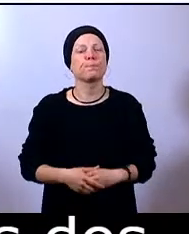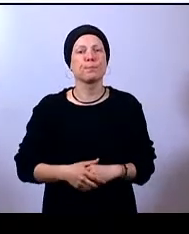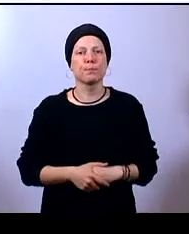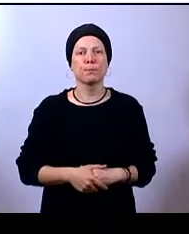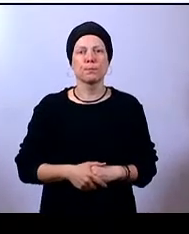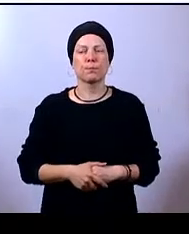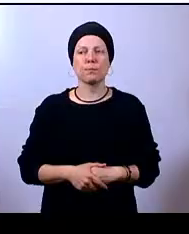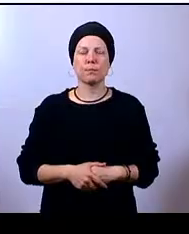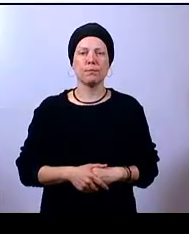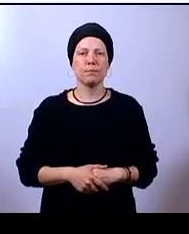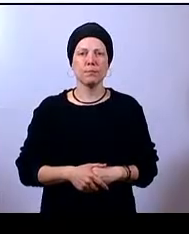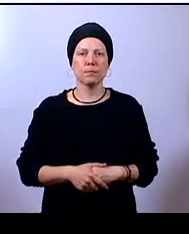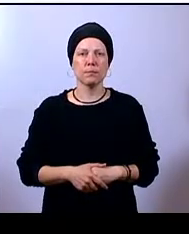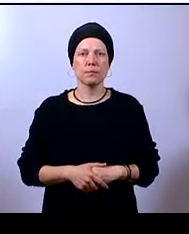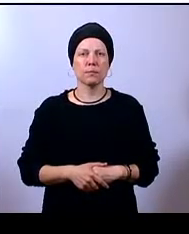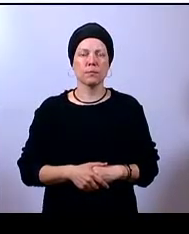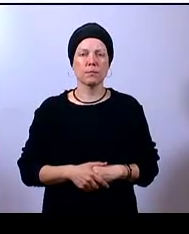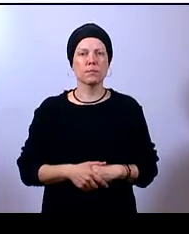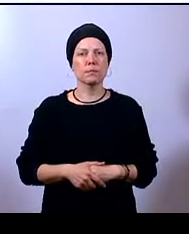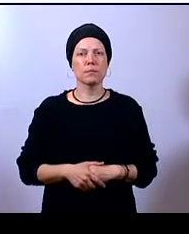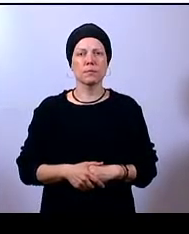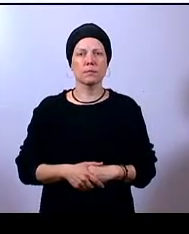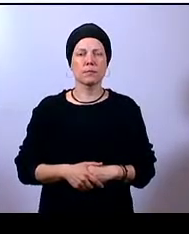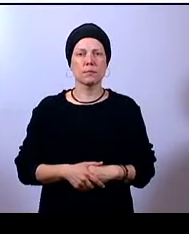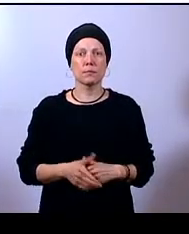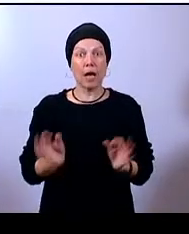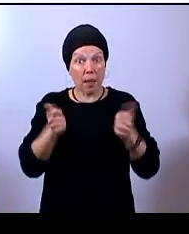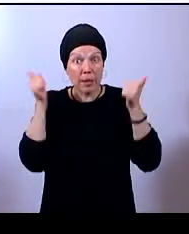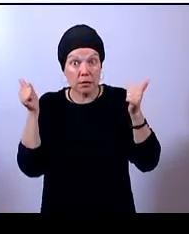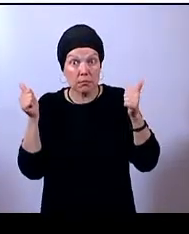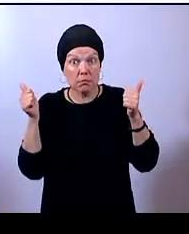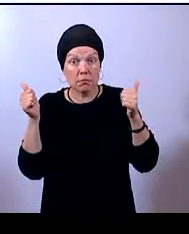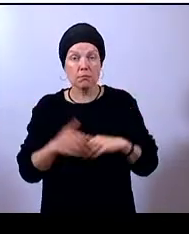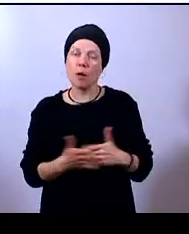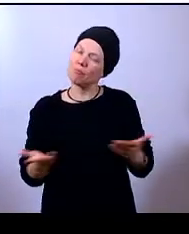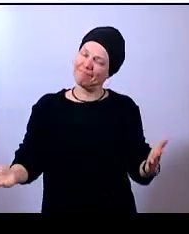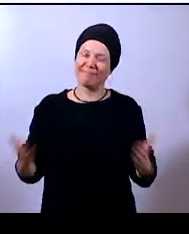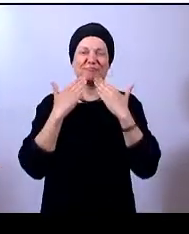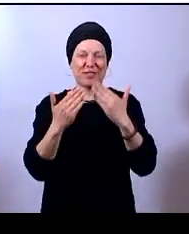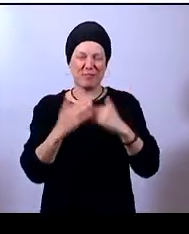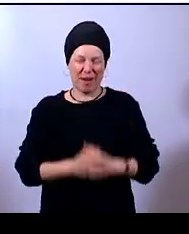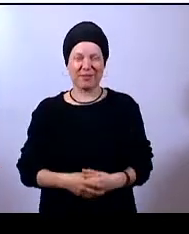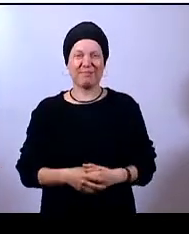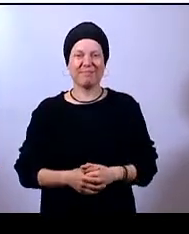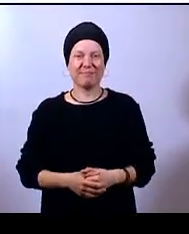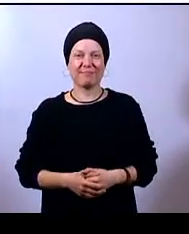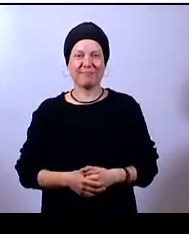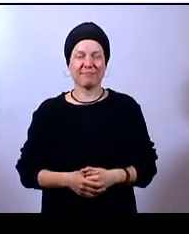¿Nada más? Pues muchísimas gracias.